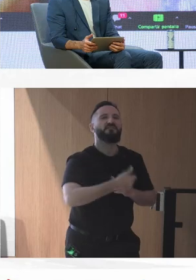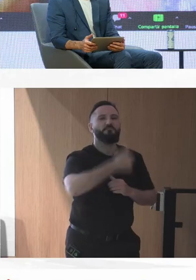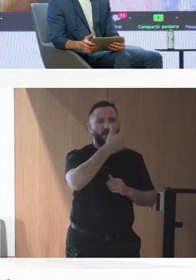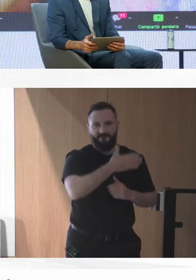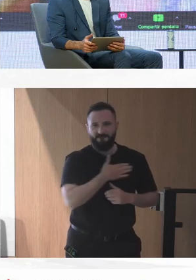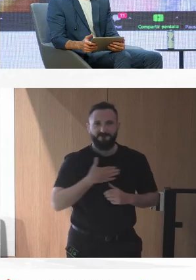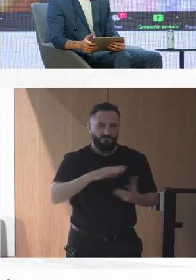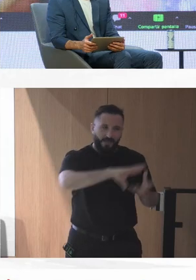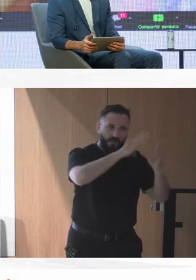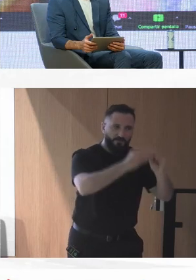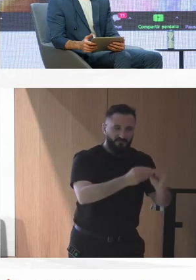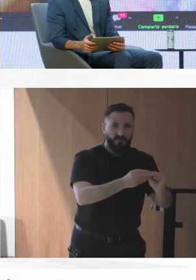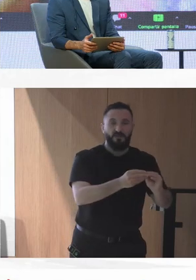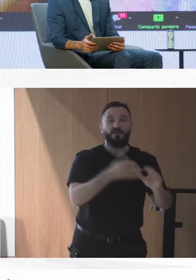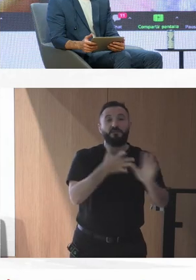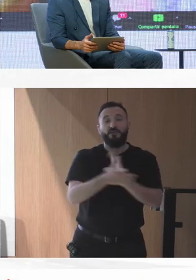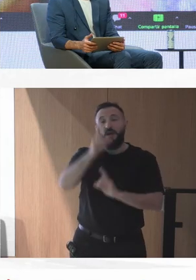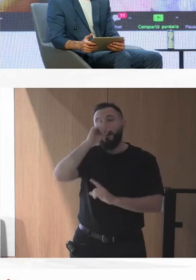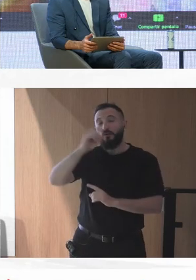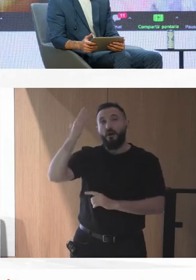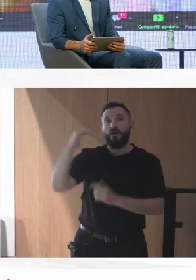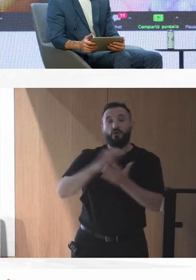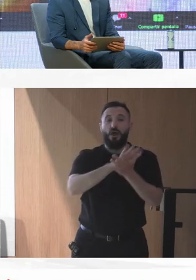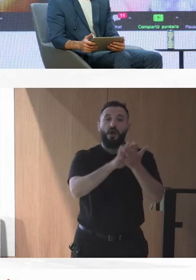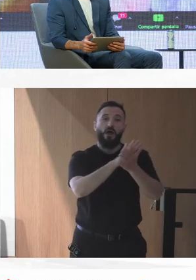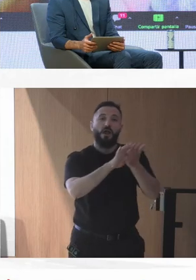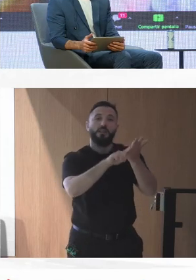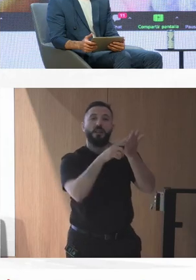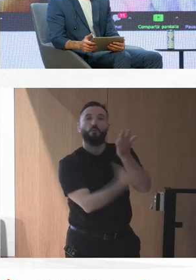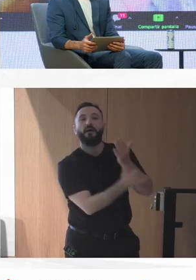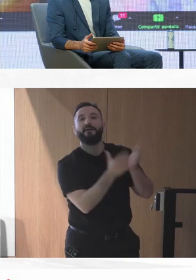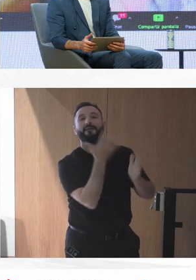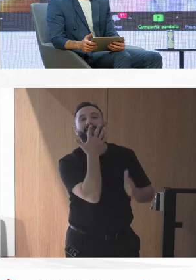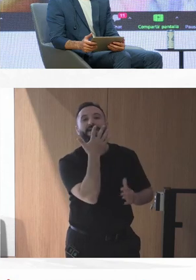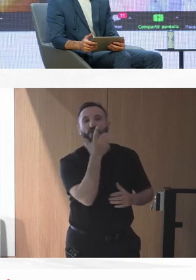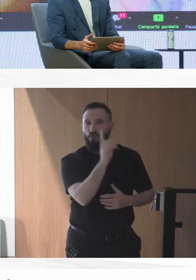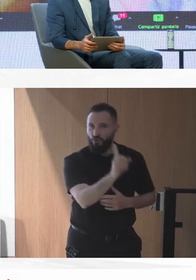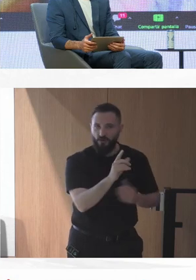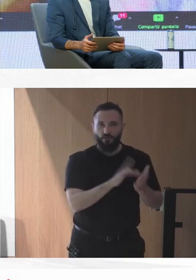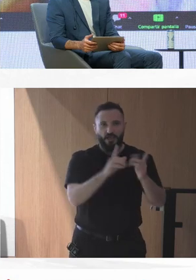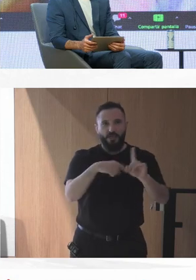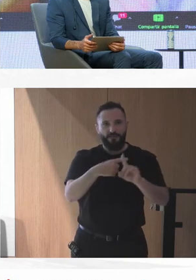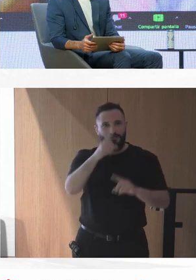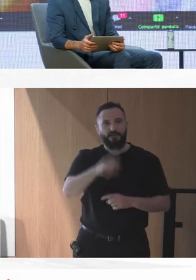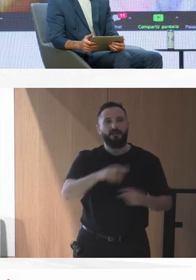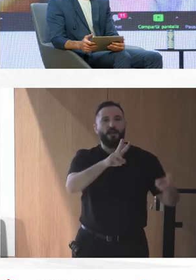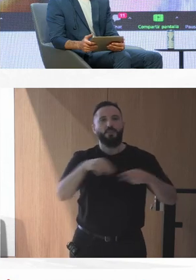Hay que recordar que no solamente teníamos el lenguaje de signos, sino también que teníamos traducción inglés-albano.